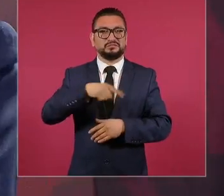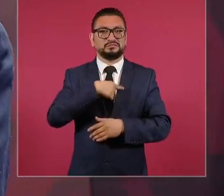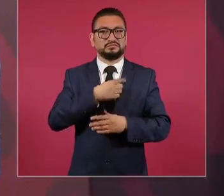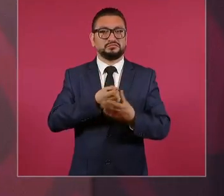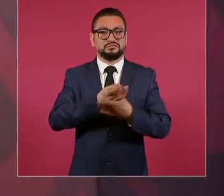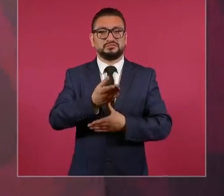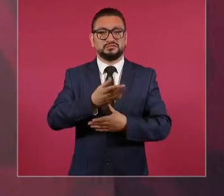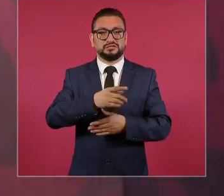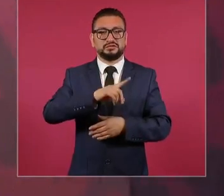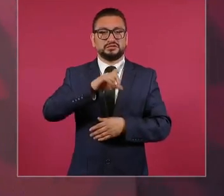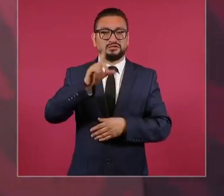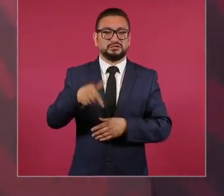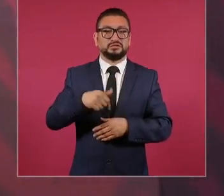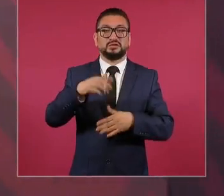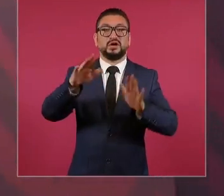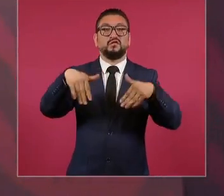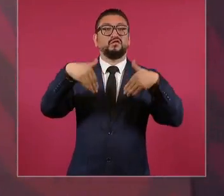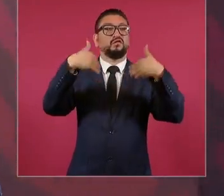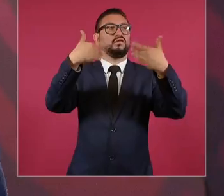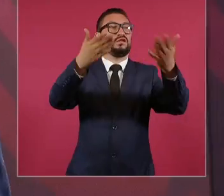llega tanto el aire puro